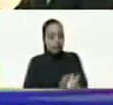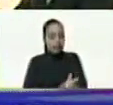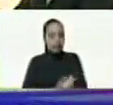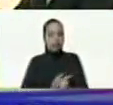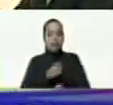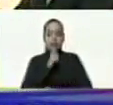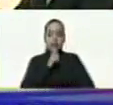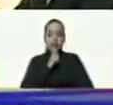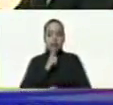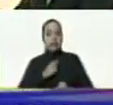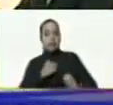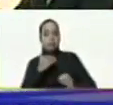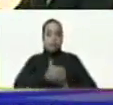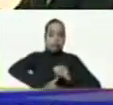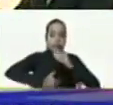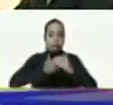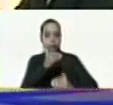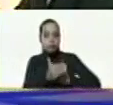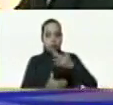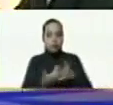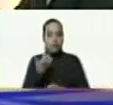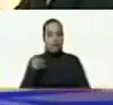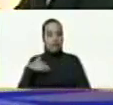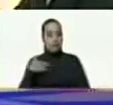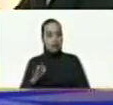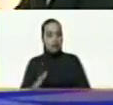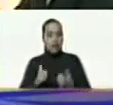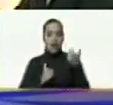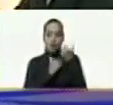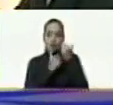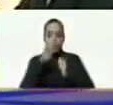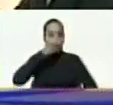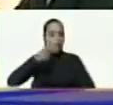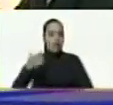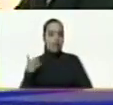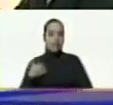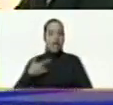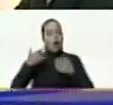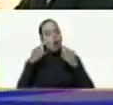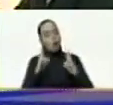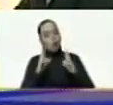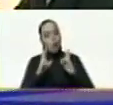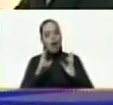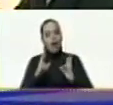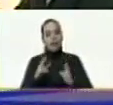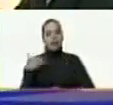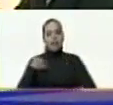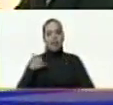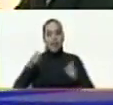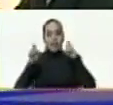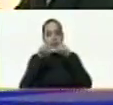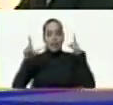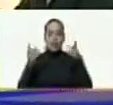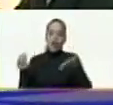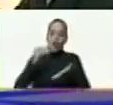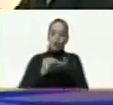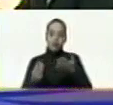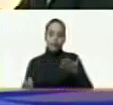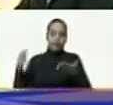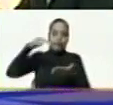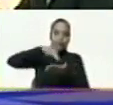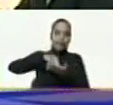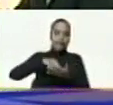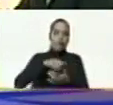cuesta arriba. Y bueno, con el apoyo del pueblo argentino, ojalá Argentina despierte y resurja